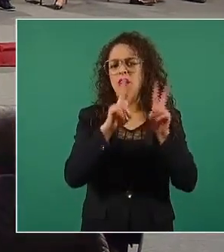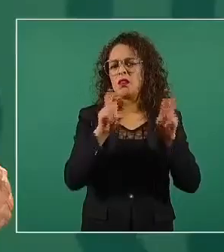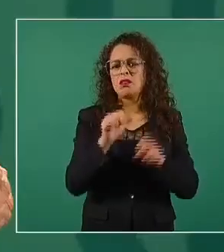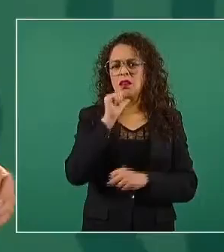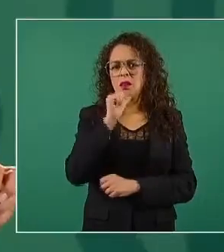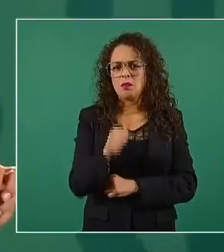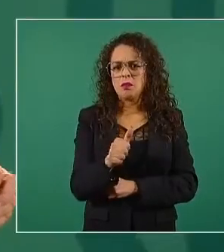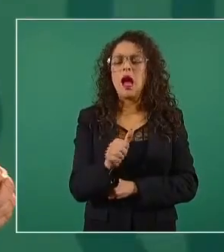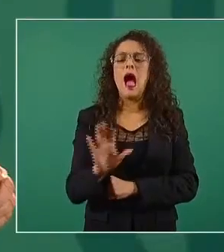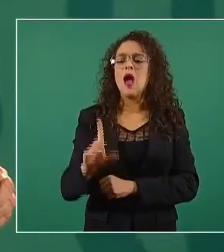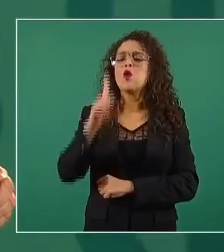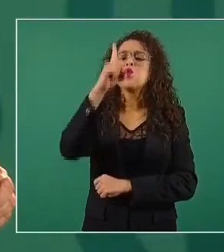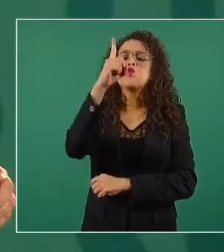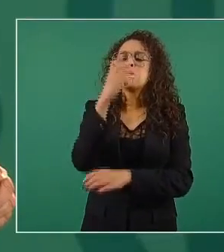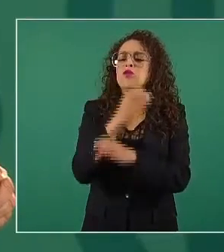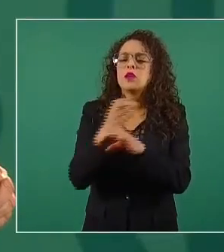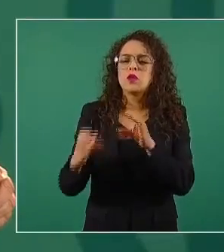solo